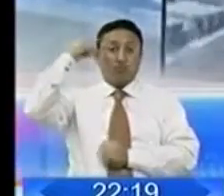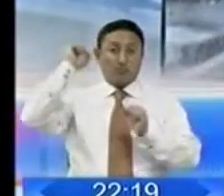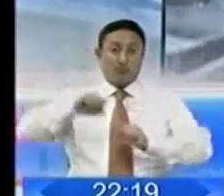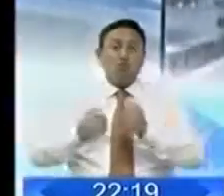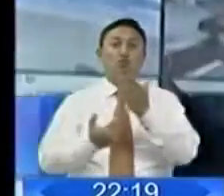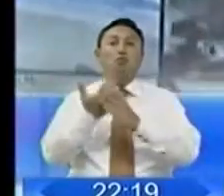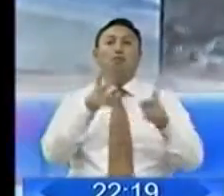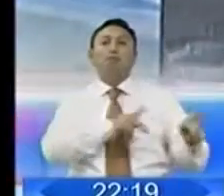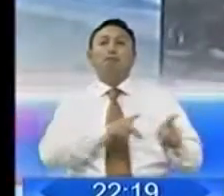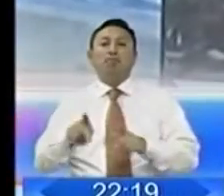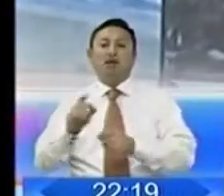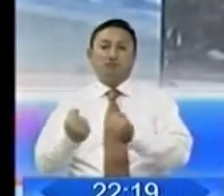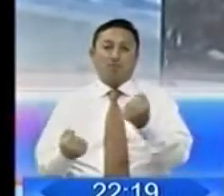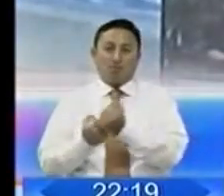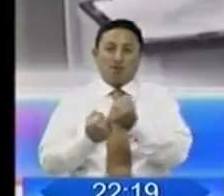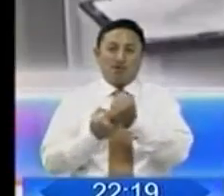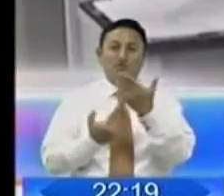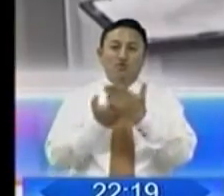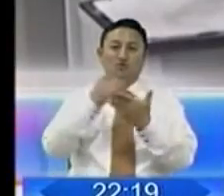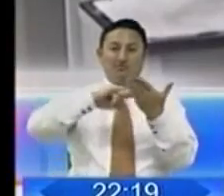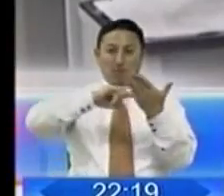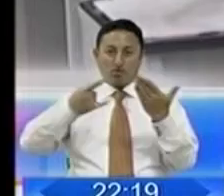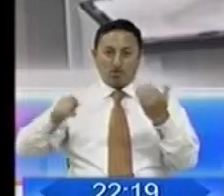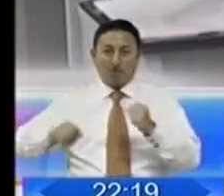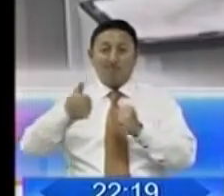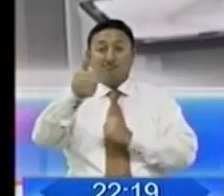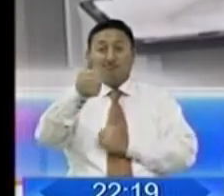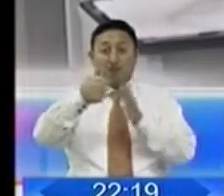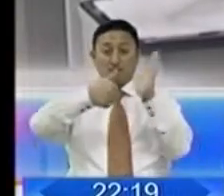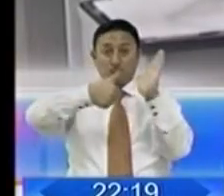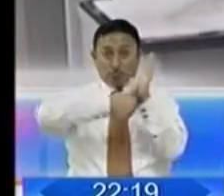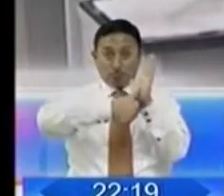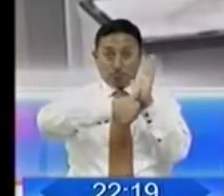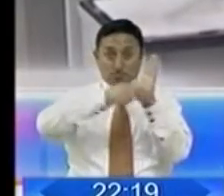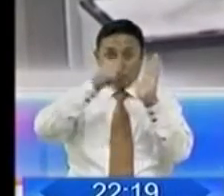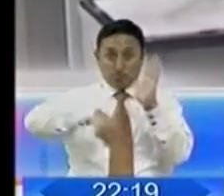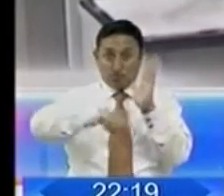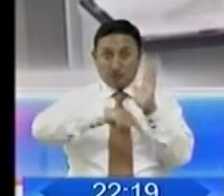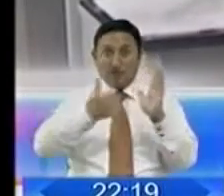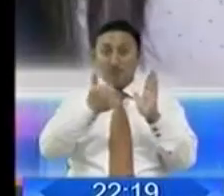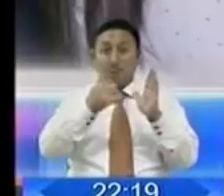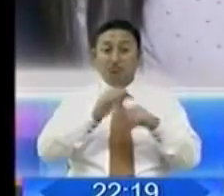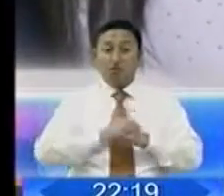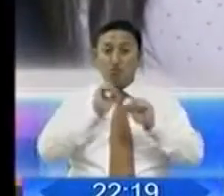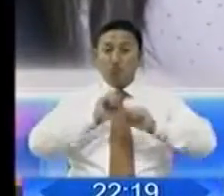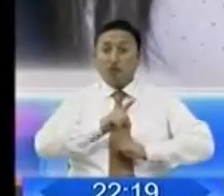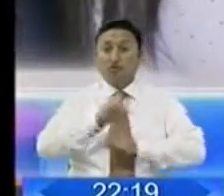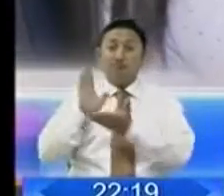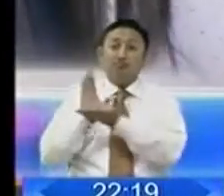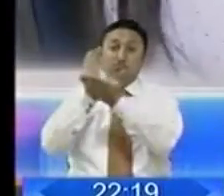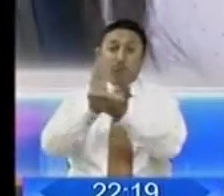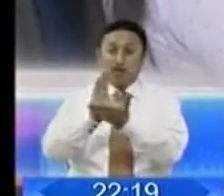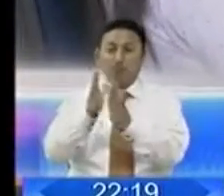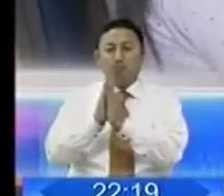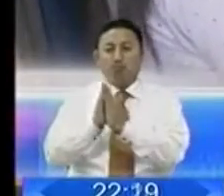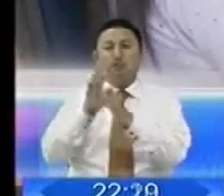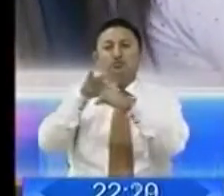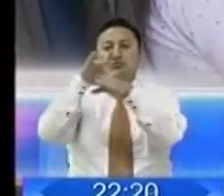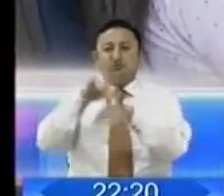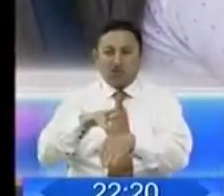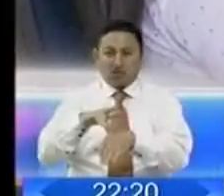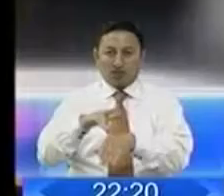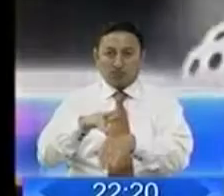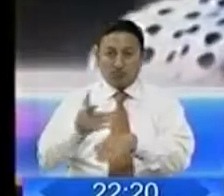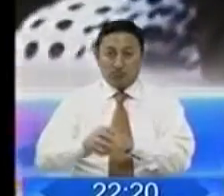plan para, con ayuda de la tecnología y el registro de la huella digital, unificar el agendamiento de citas en el sistema público de salud, donde todos